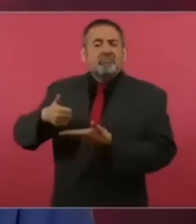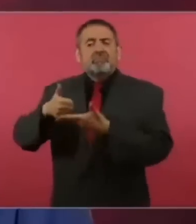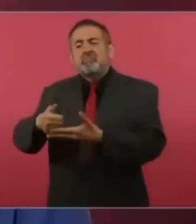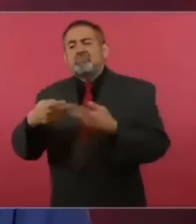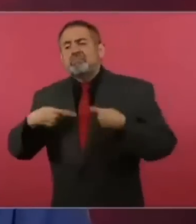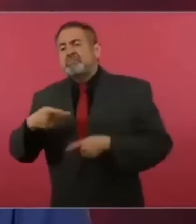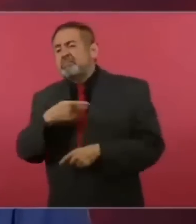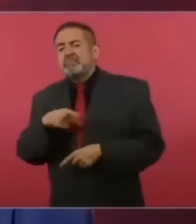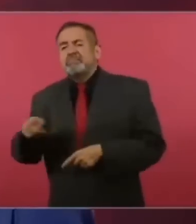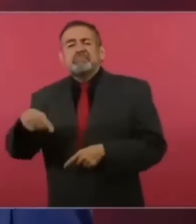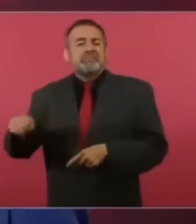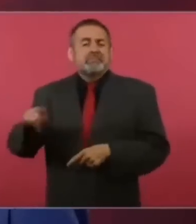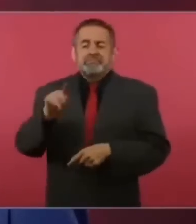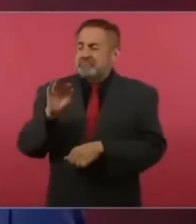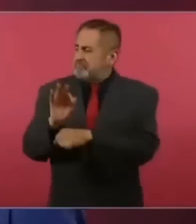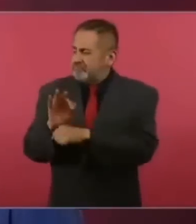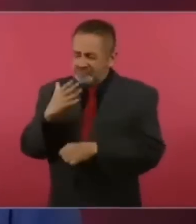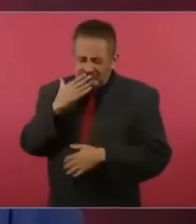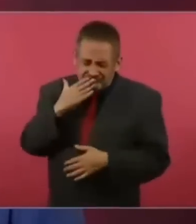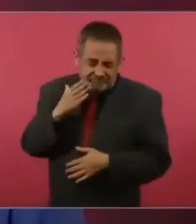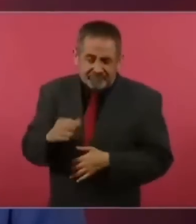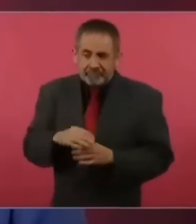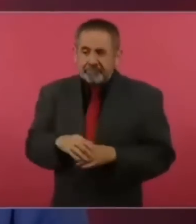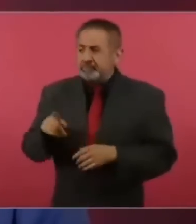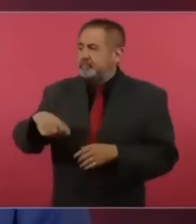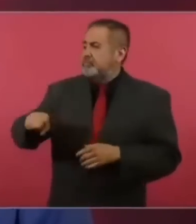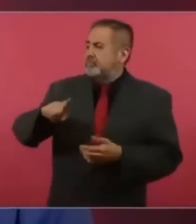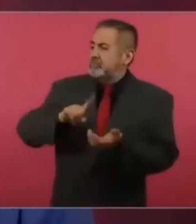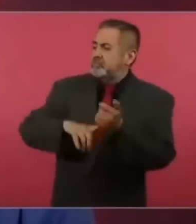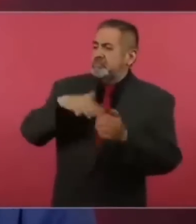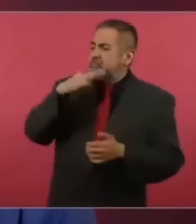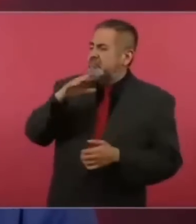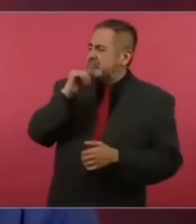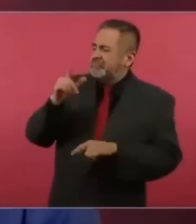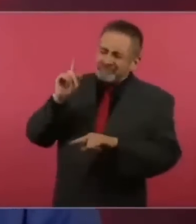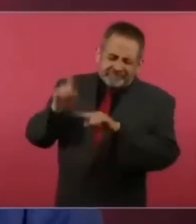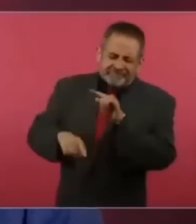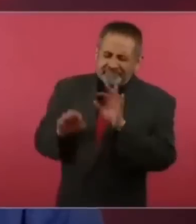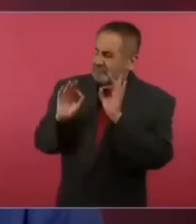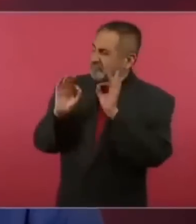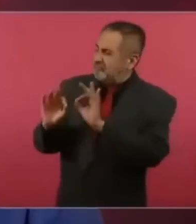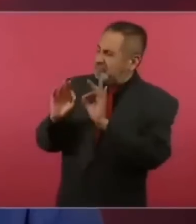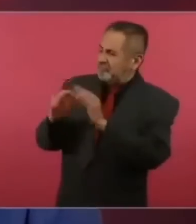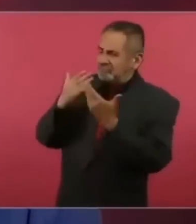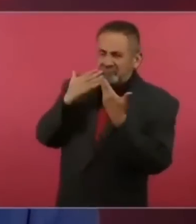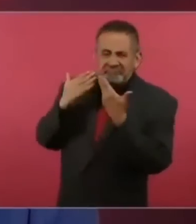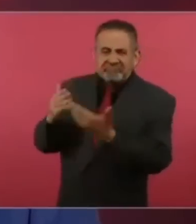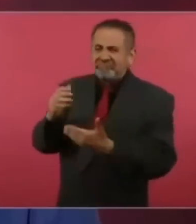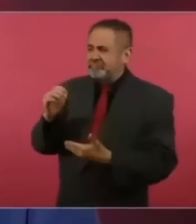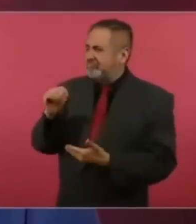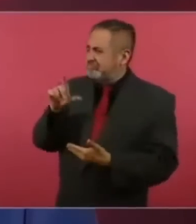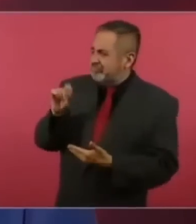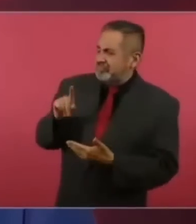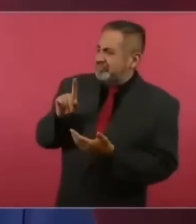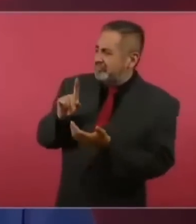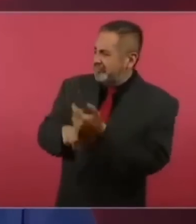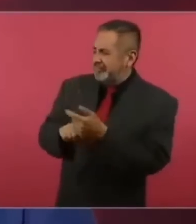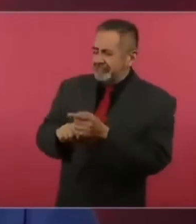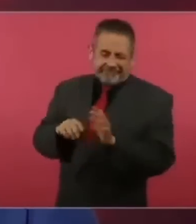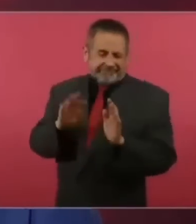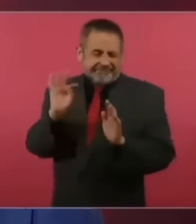pobres. Qué bien que no haya corrupción. Qué bien que esté